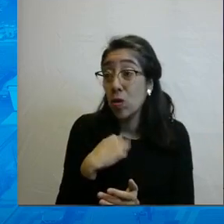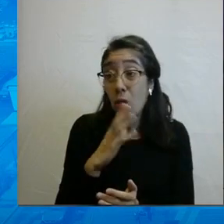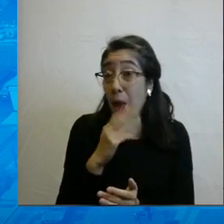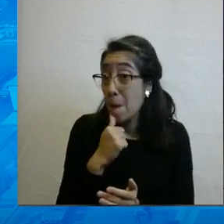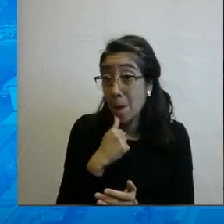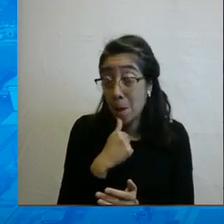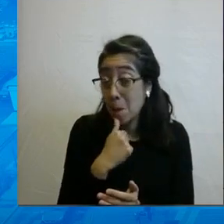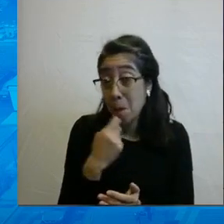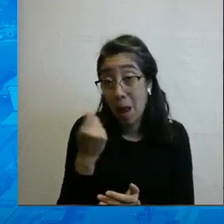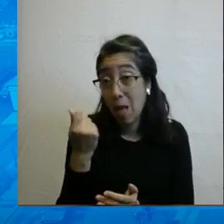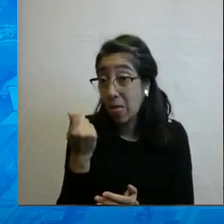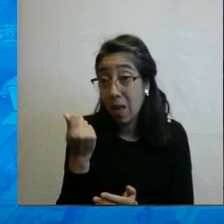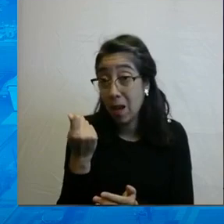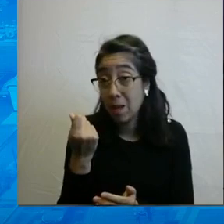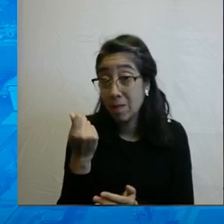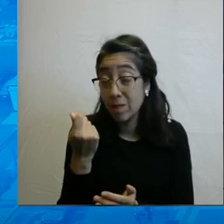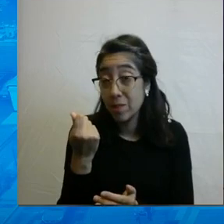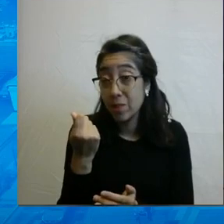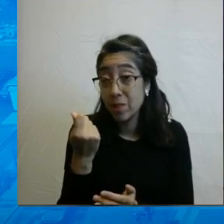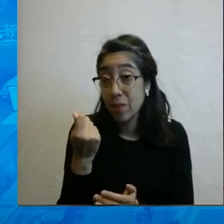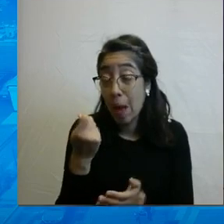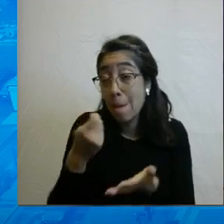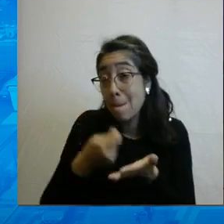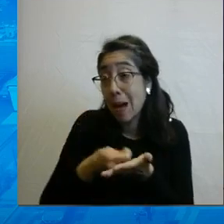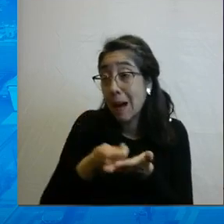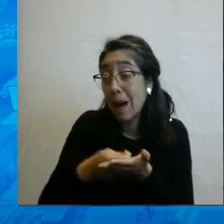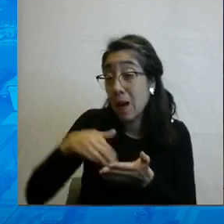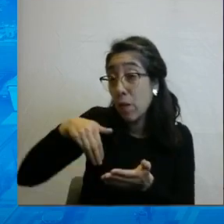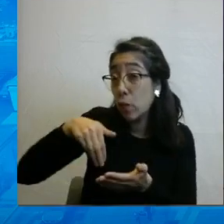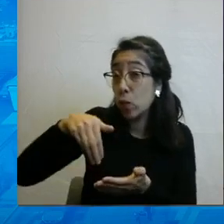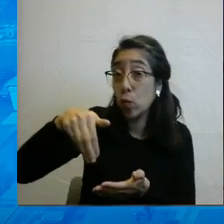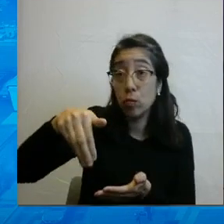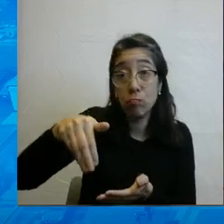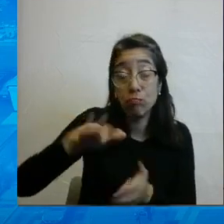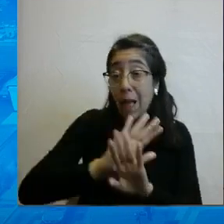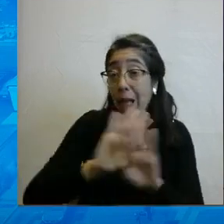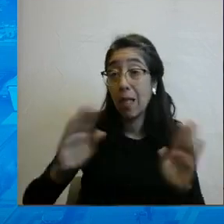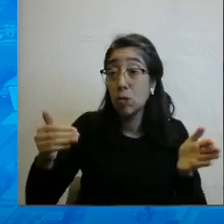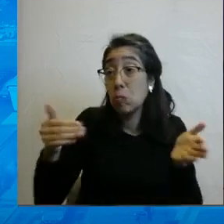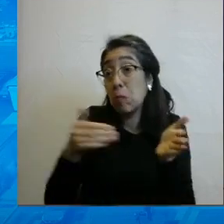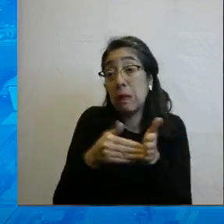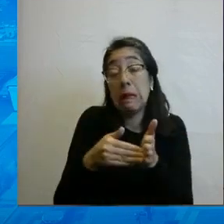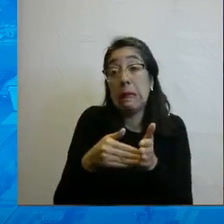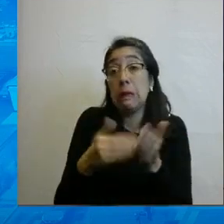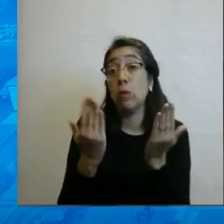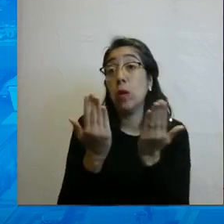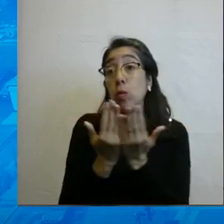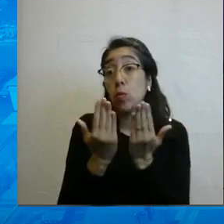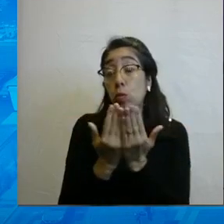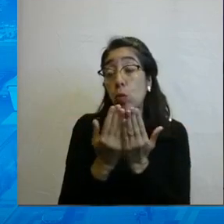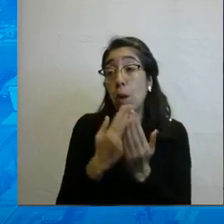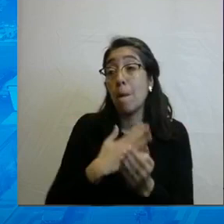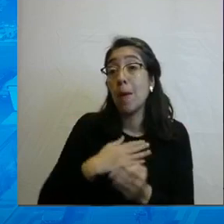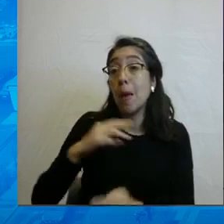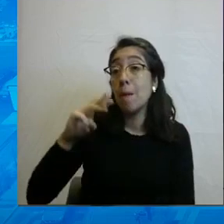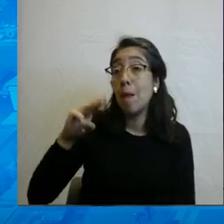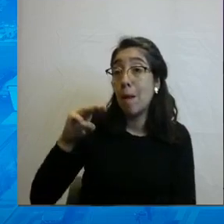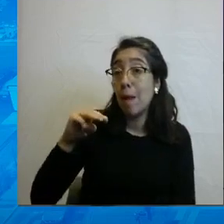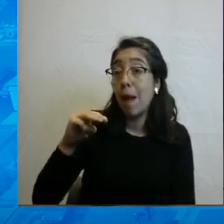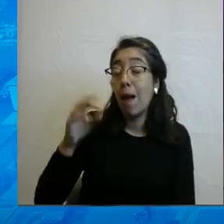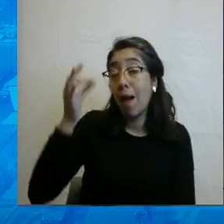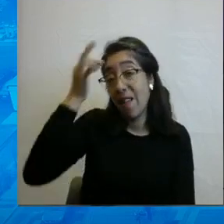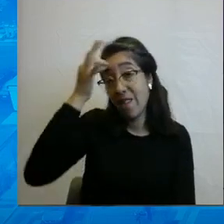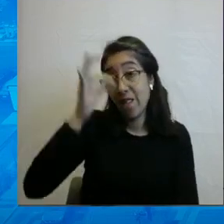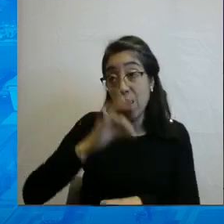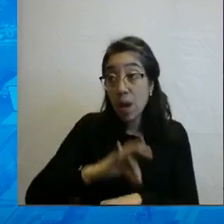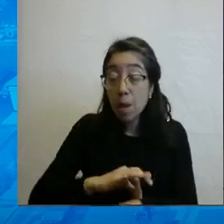los pasajes. Entonces, tuvo que congelar porque yo no tuve, tengo mi mamá enferma, tengo un hermano con depresión